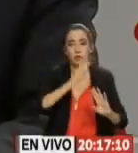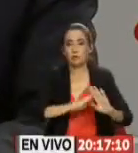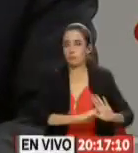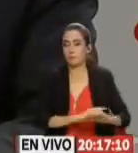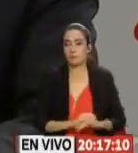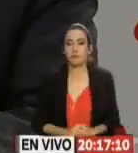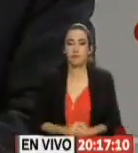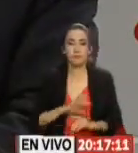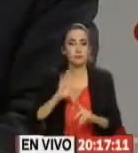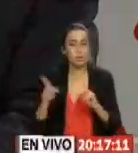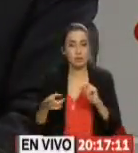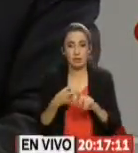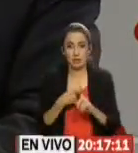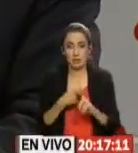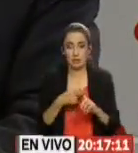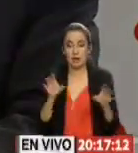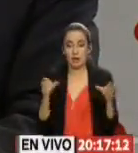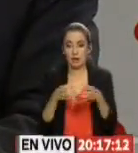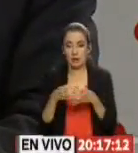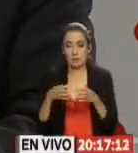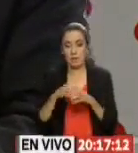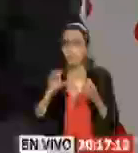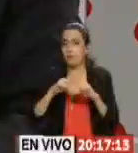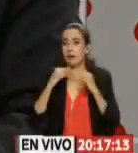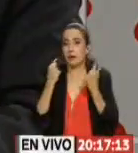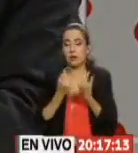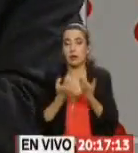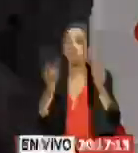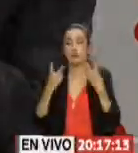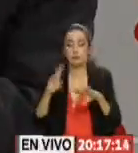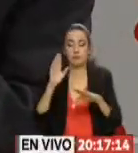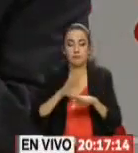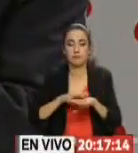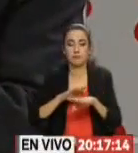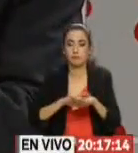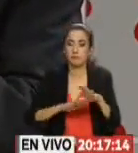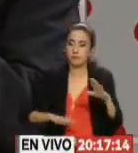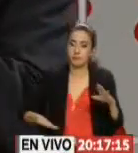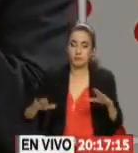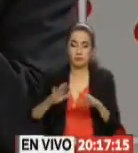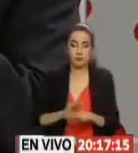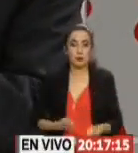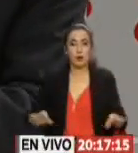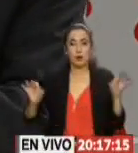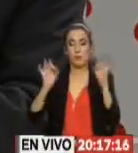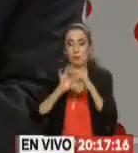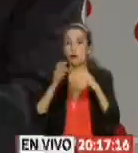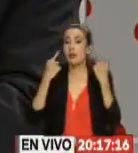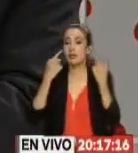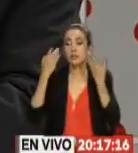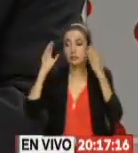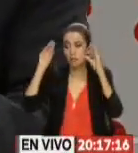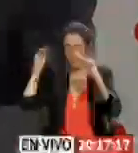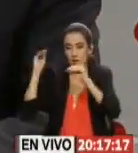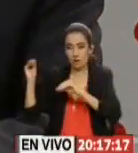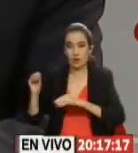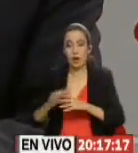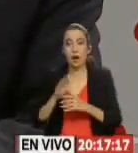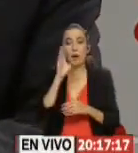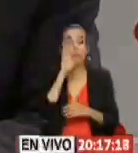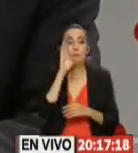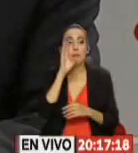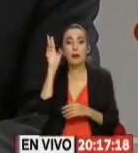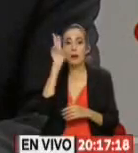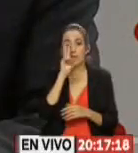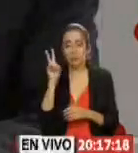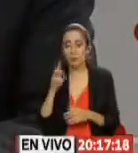que la primera tarea que tiene el grupo de contacto es lograr eso. Y por supuesto, lo más importante, convencer a Nicolás Maduro de que